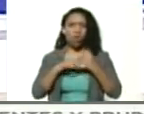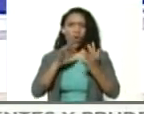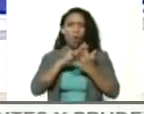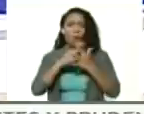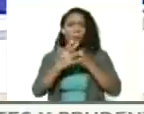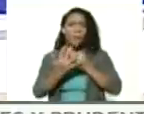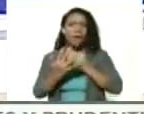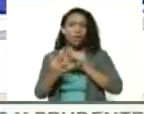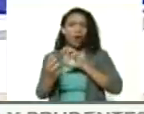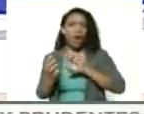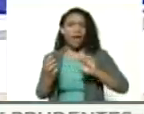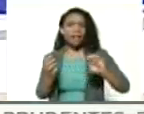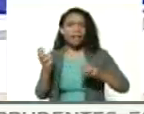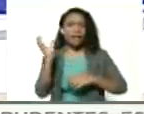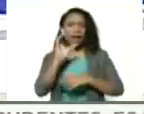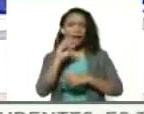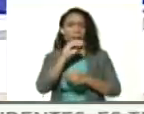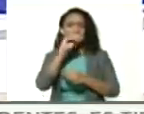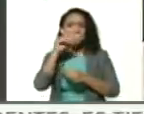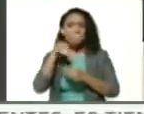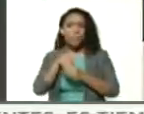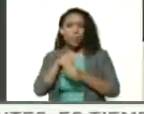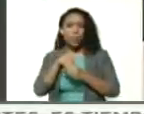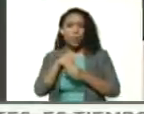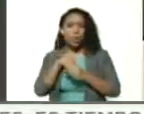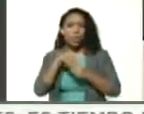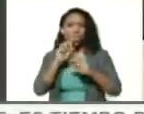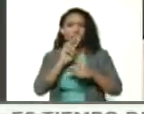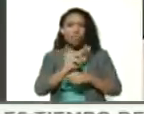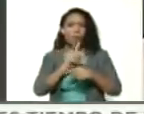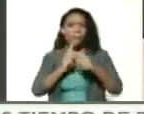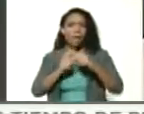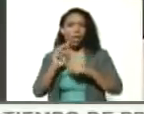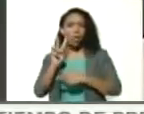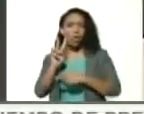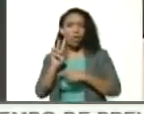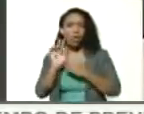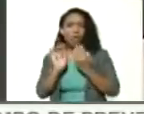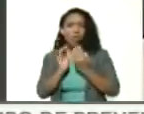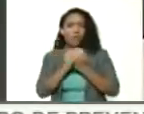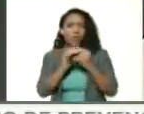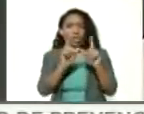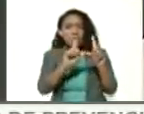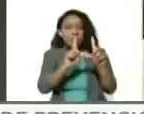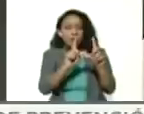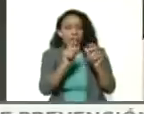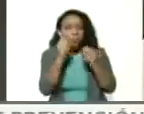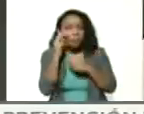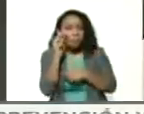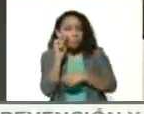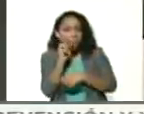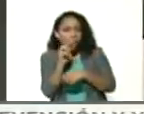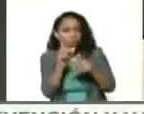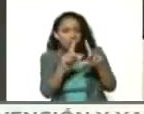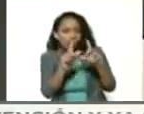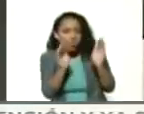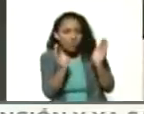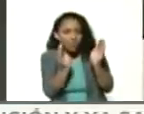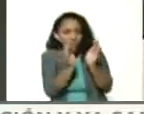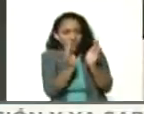de Caracas, metidos en un cuartico de 2+2, con un pequeño televisor chiquitico,